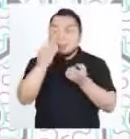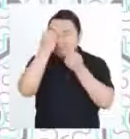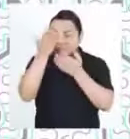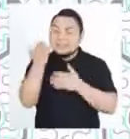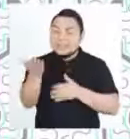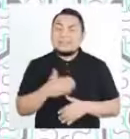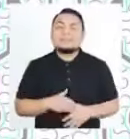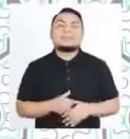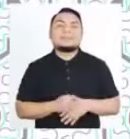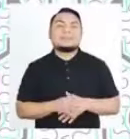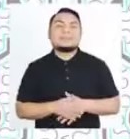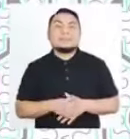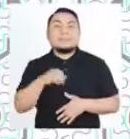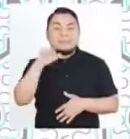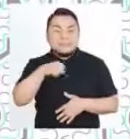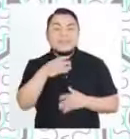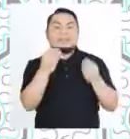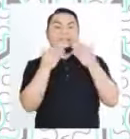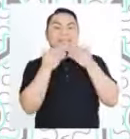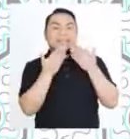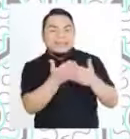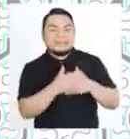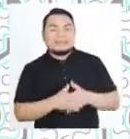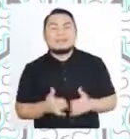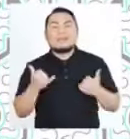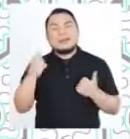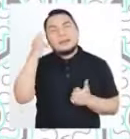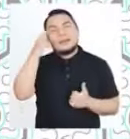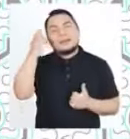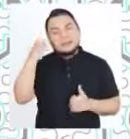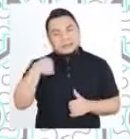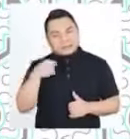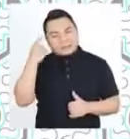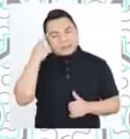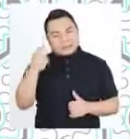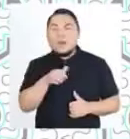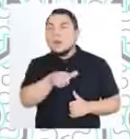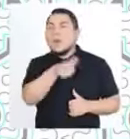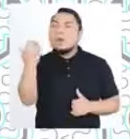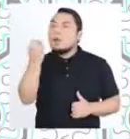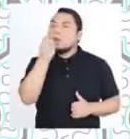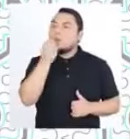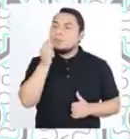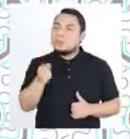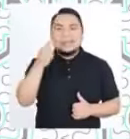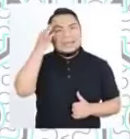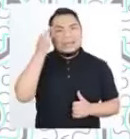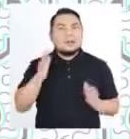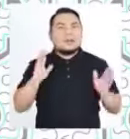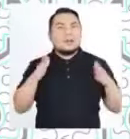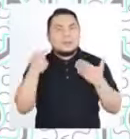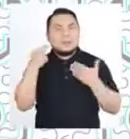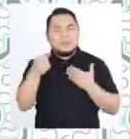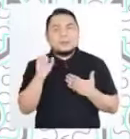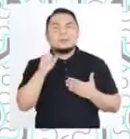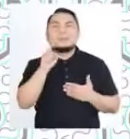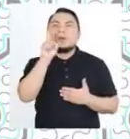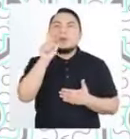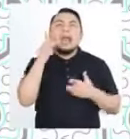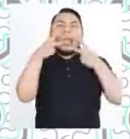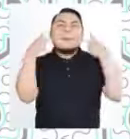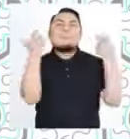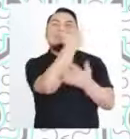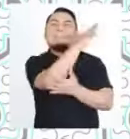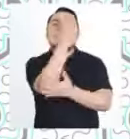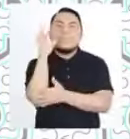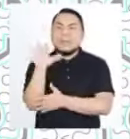Muchas gracias por la información, Kubi. Sí, muchas gracias. Estuve pensando en el otro alimento y creo que podría ser